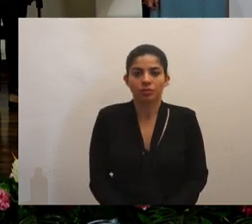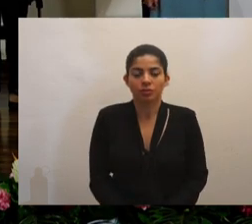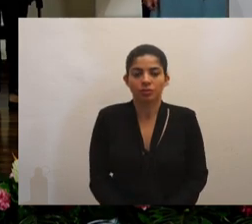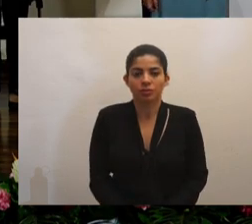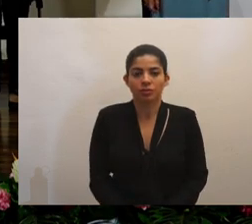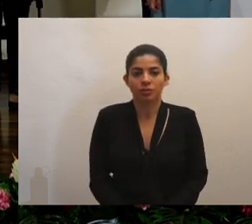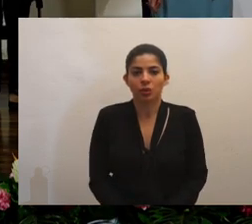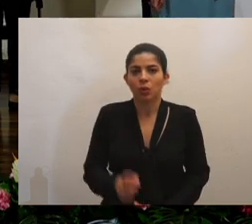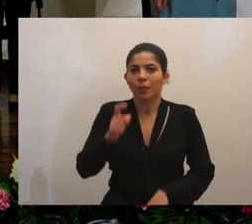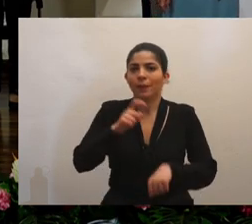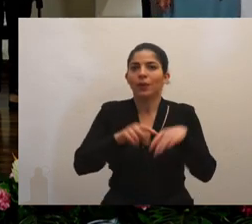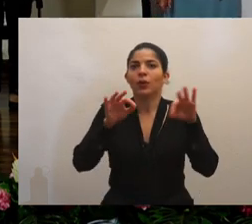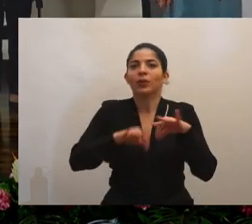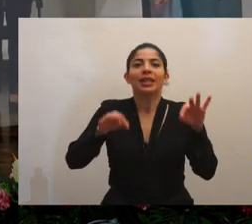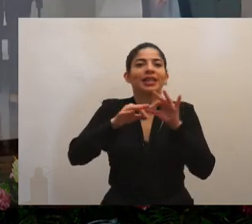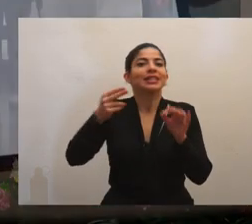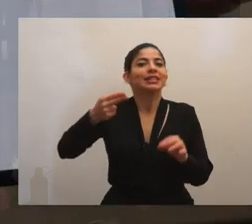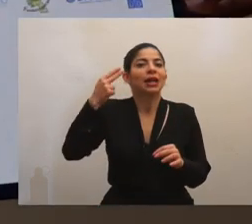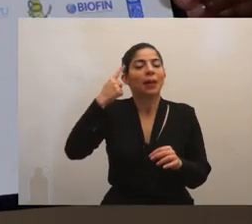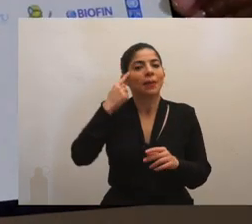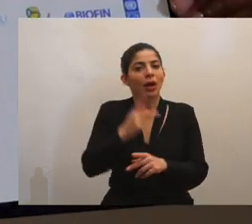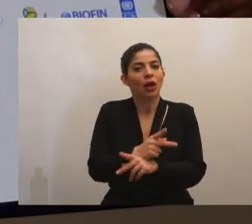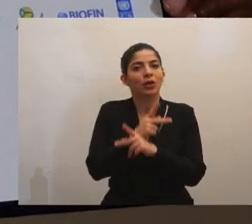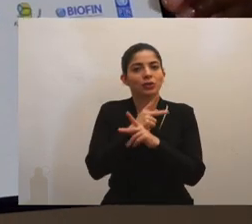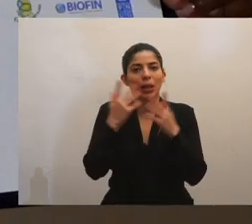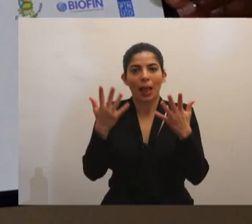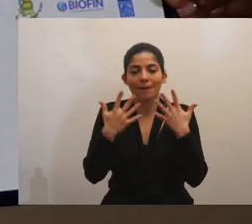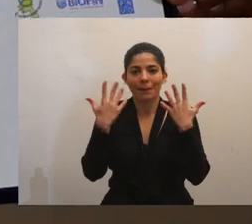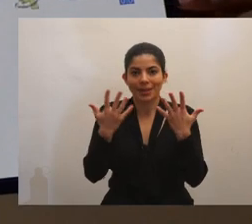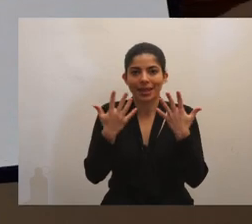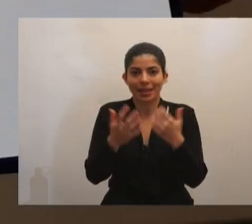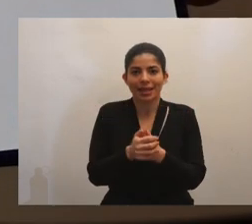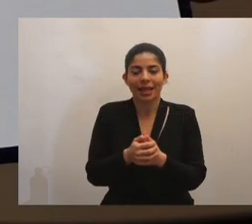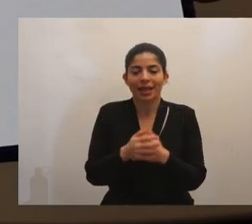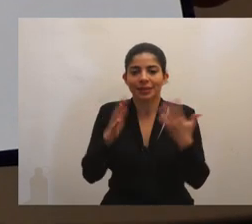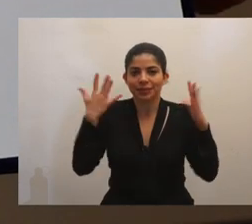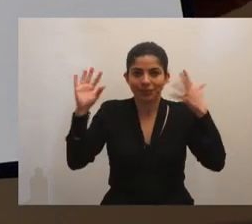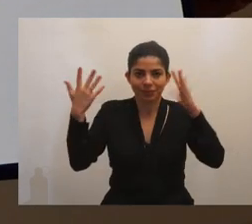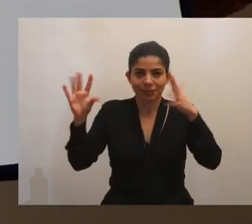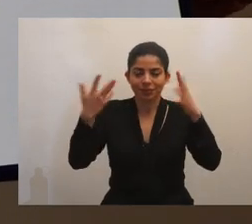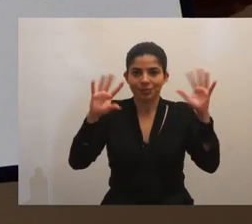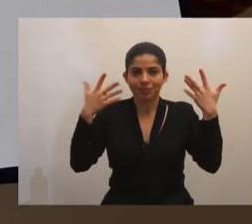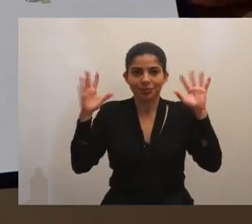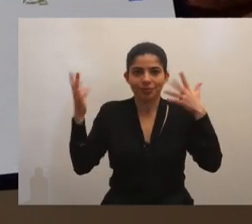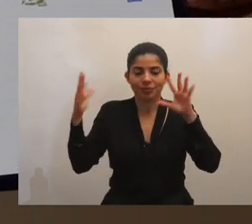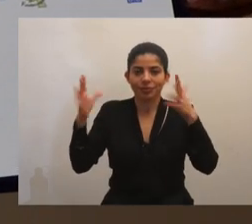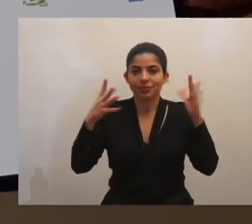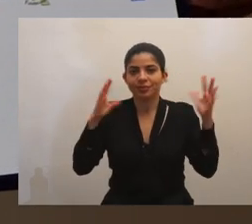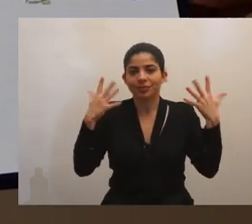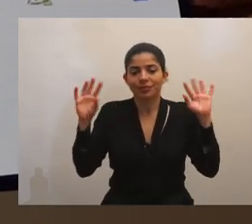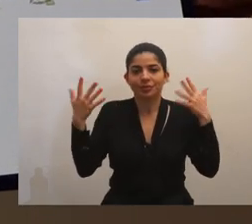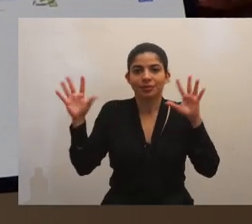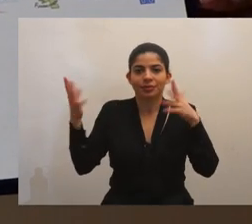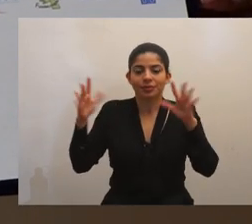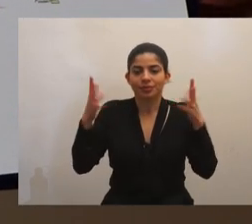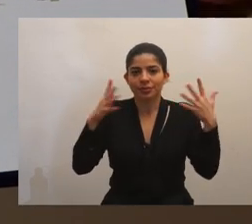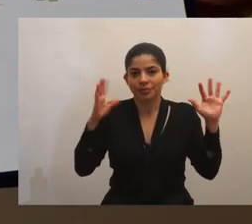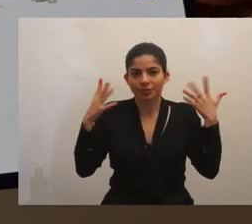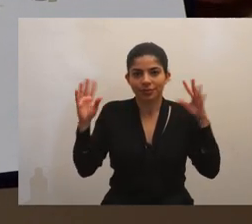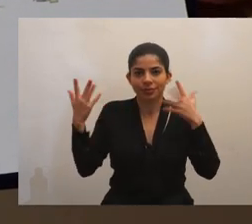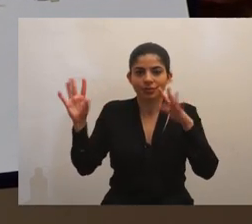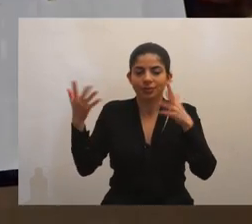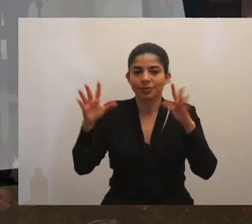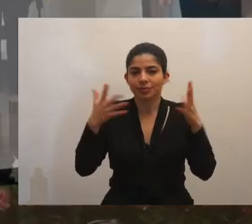un momento histórico para la conservación del ambiente para Costa Rica, de la mano de nuestras